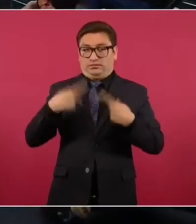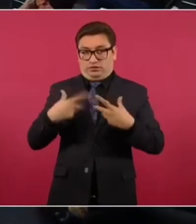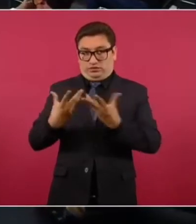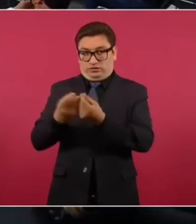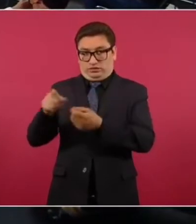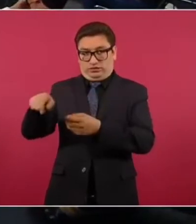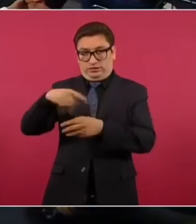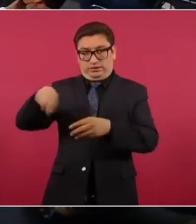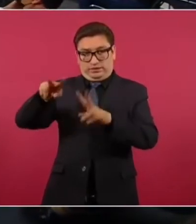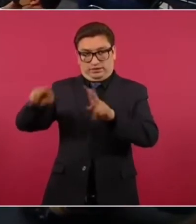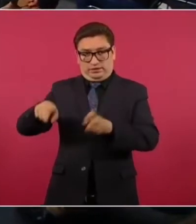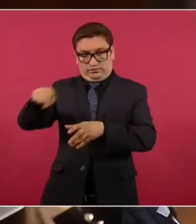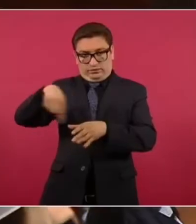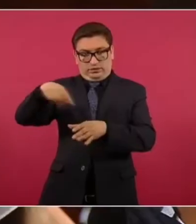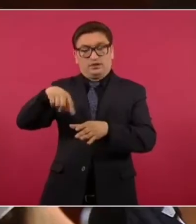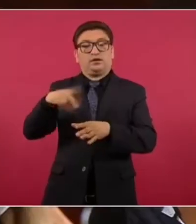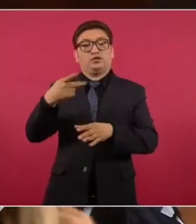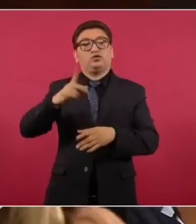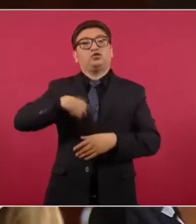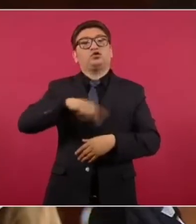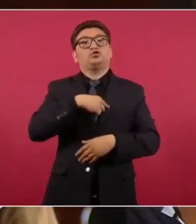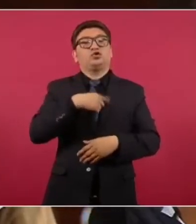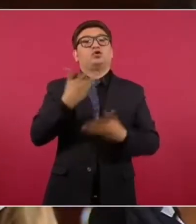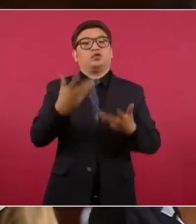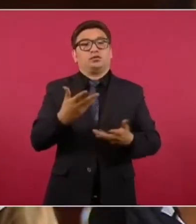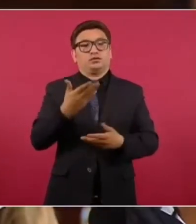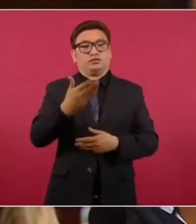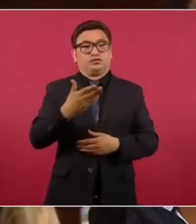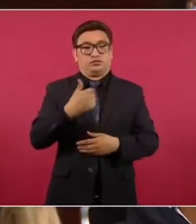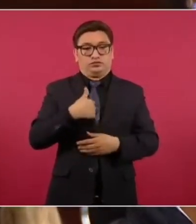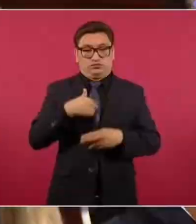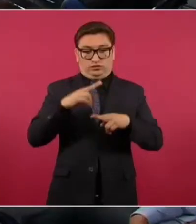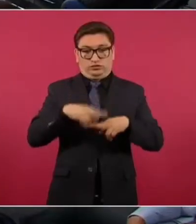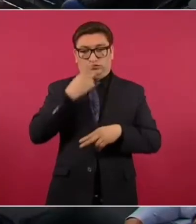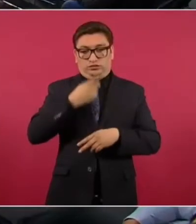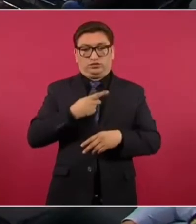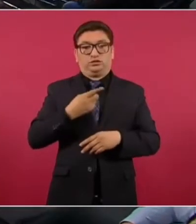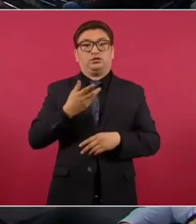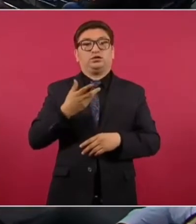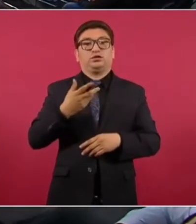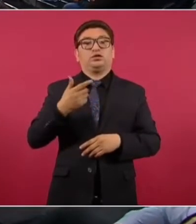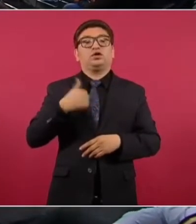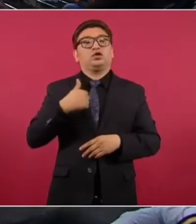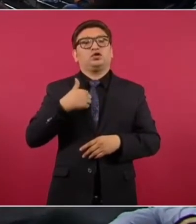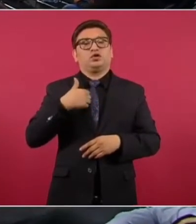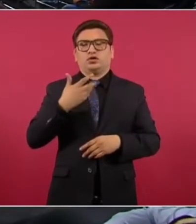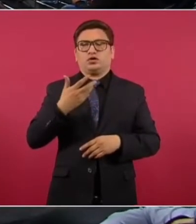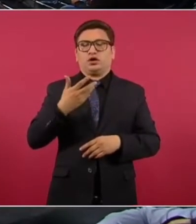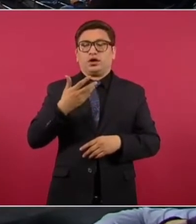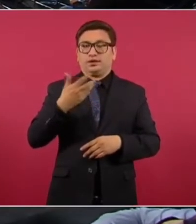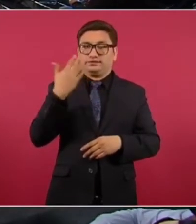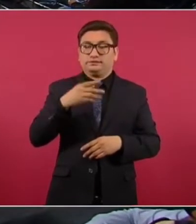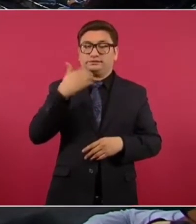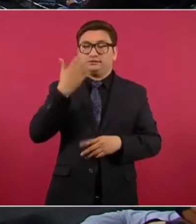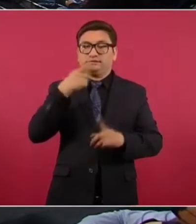tema. Todo esto lo hemos hecho con la finalidad, si me tengo que sentar me avisan, con la finalidad de que no